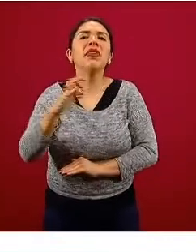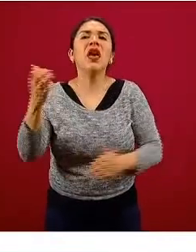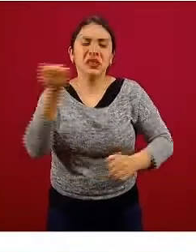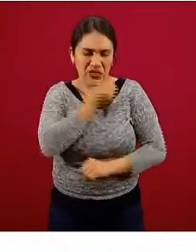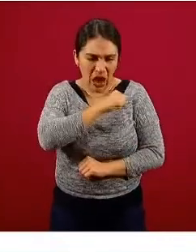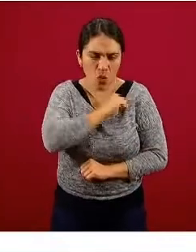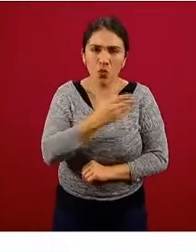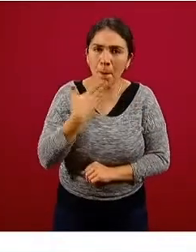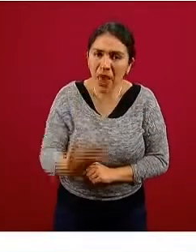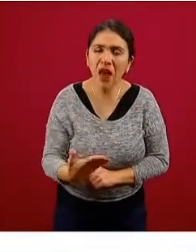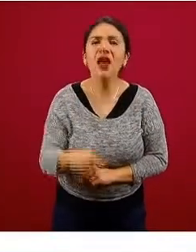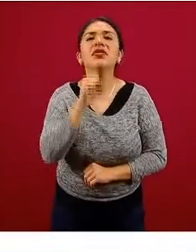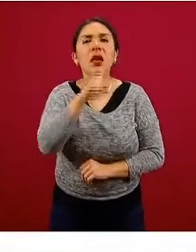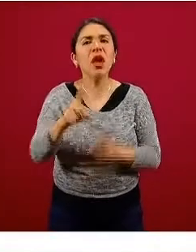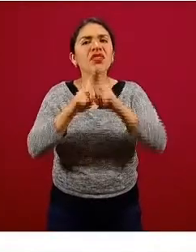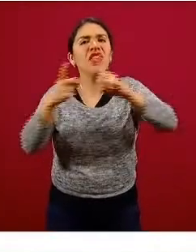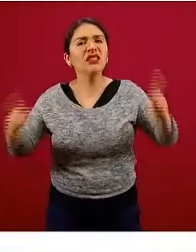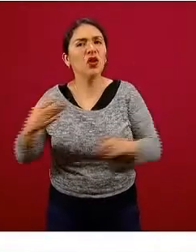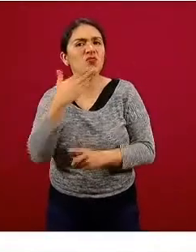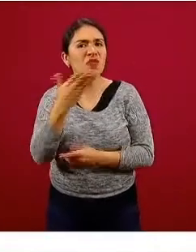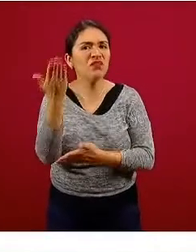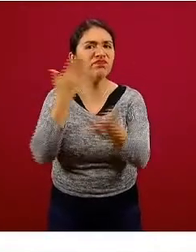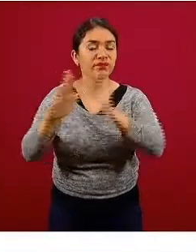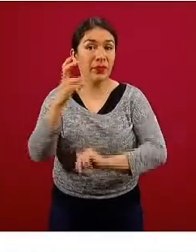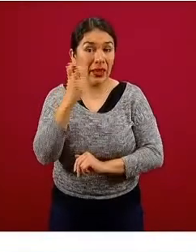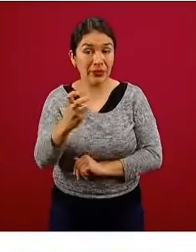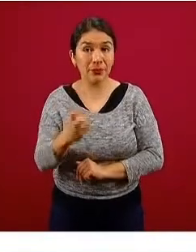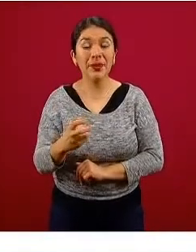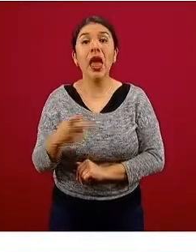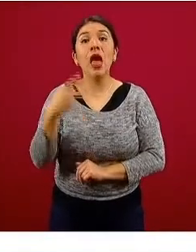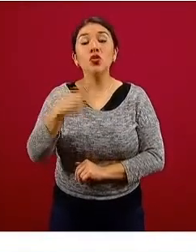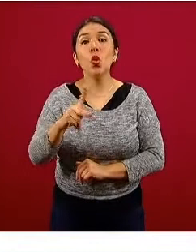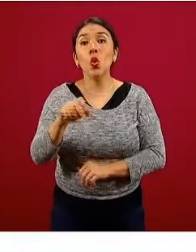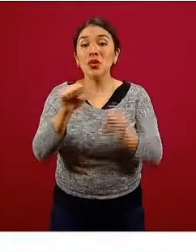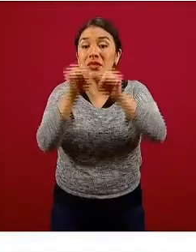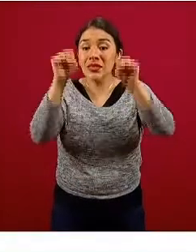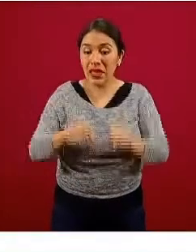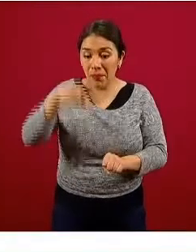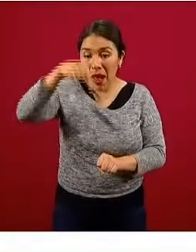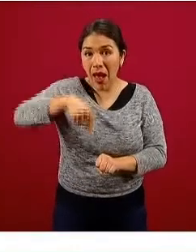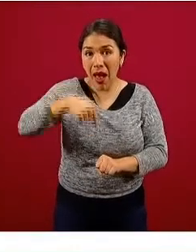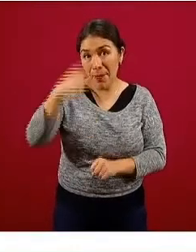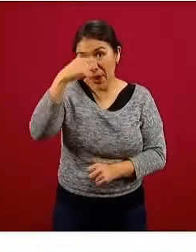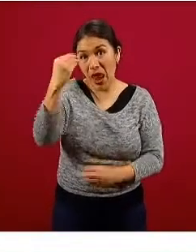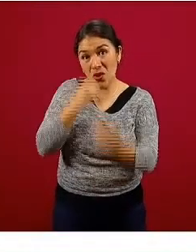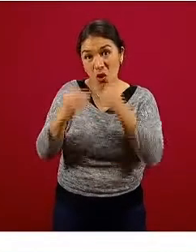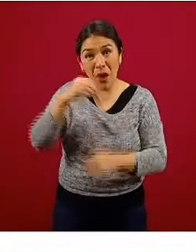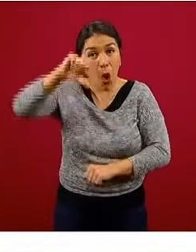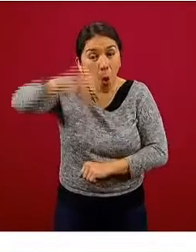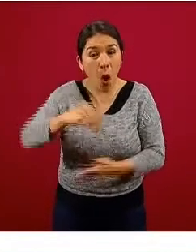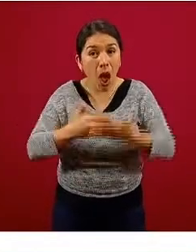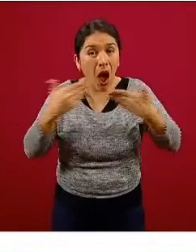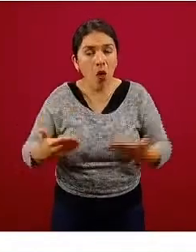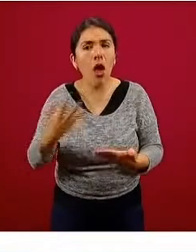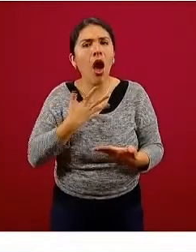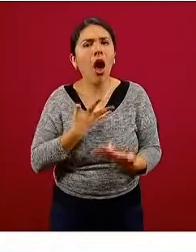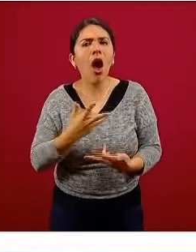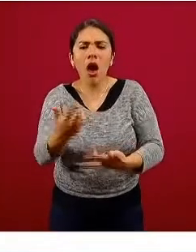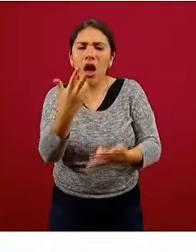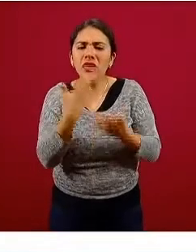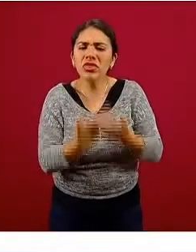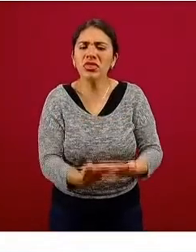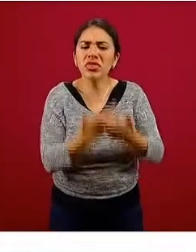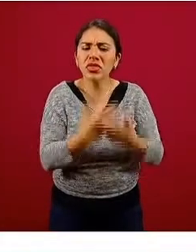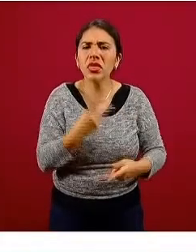solamente salud, sino también desarrollo. Nuestro sistema alimentario el día de hoy provee sustento